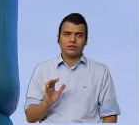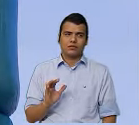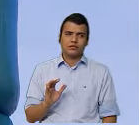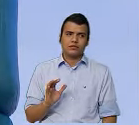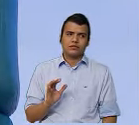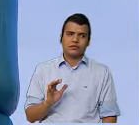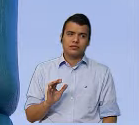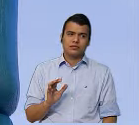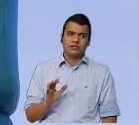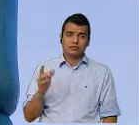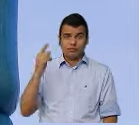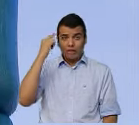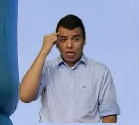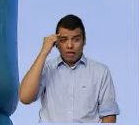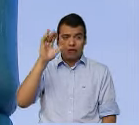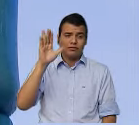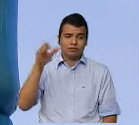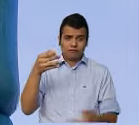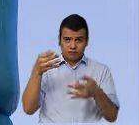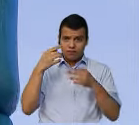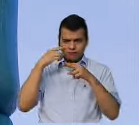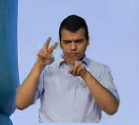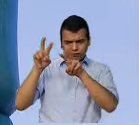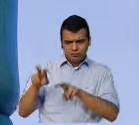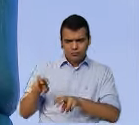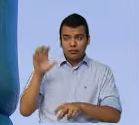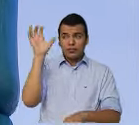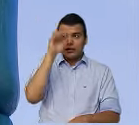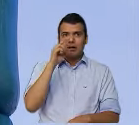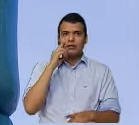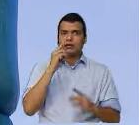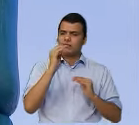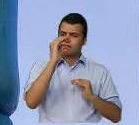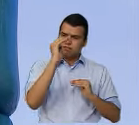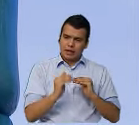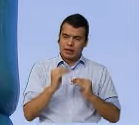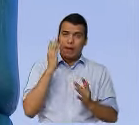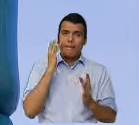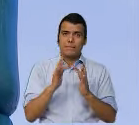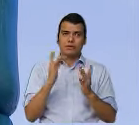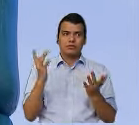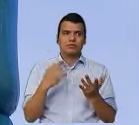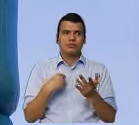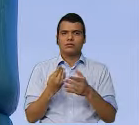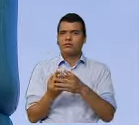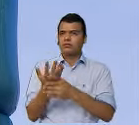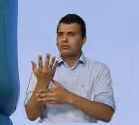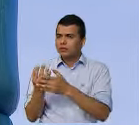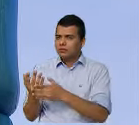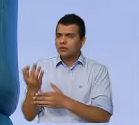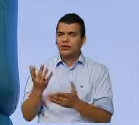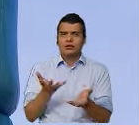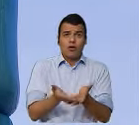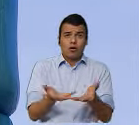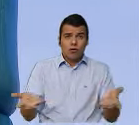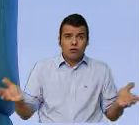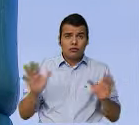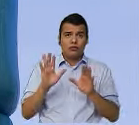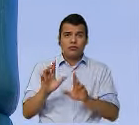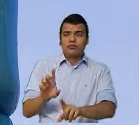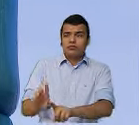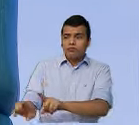es un mito, no hay estudios pues que muestren que plantas o algunas